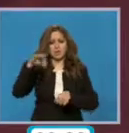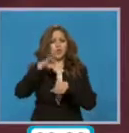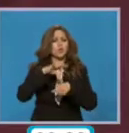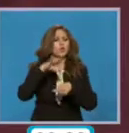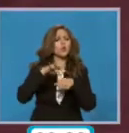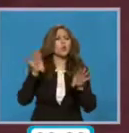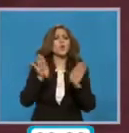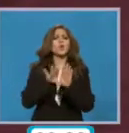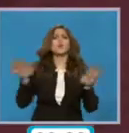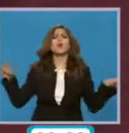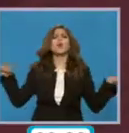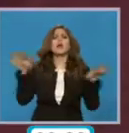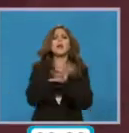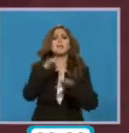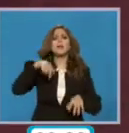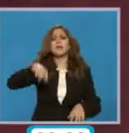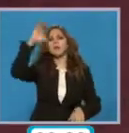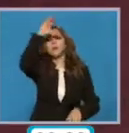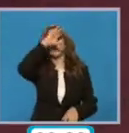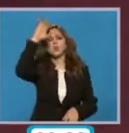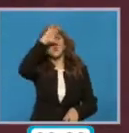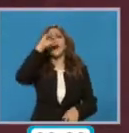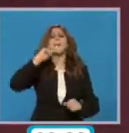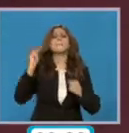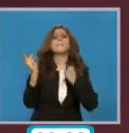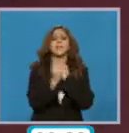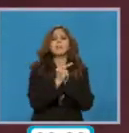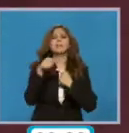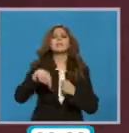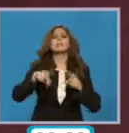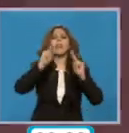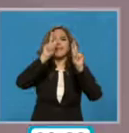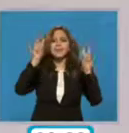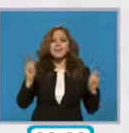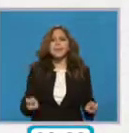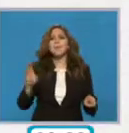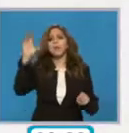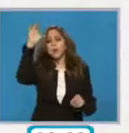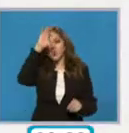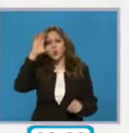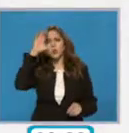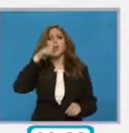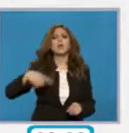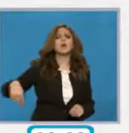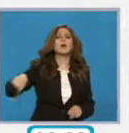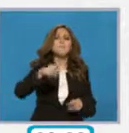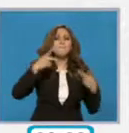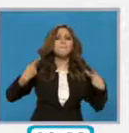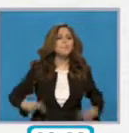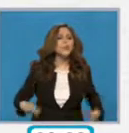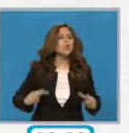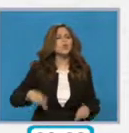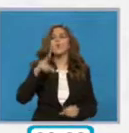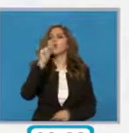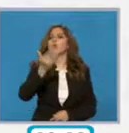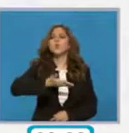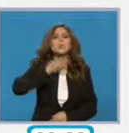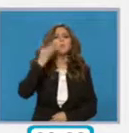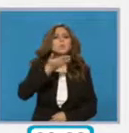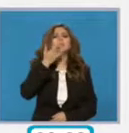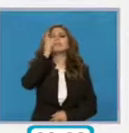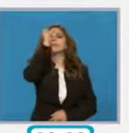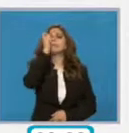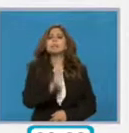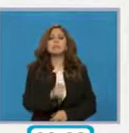país? Porque también este tema es muy cultural y no estamos acostumbrados ni siquiera a hablar del tema. Sí,